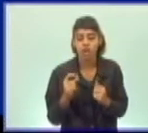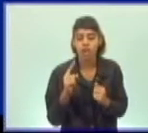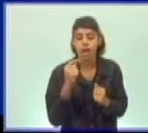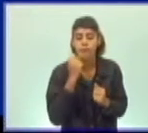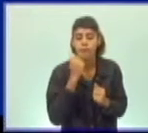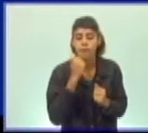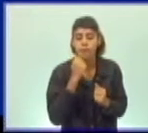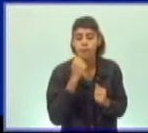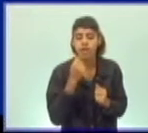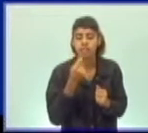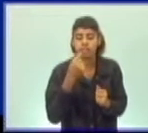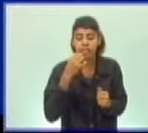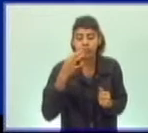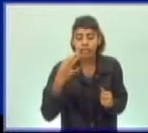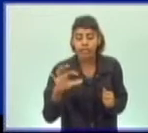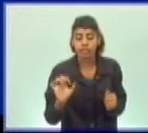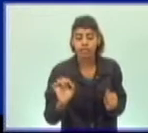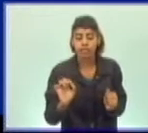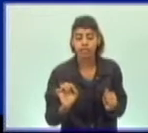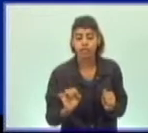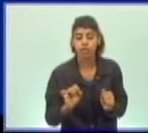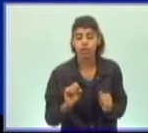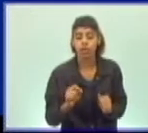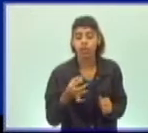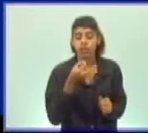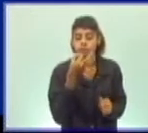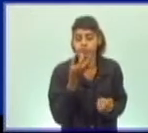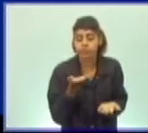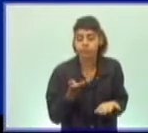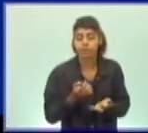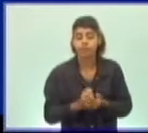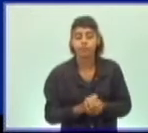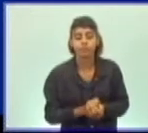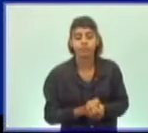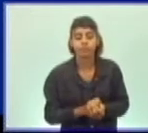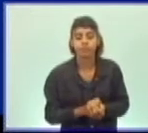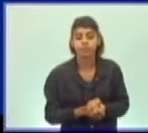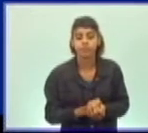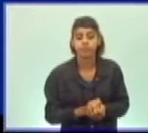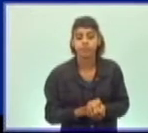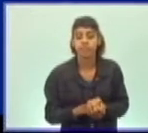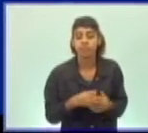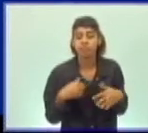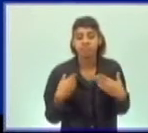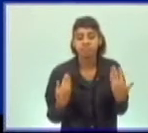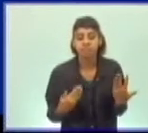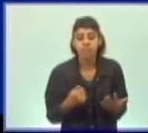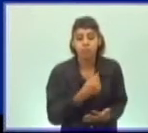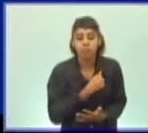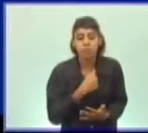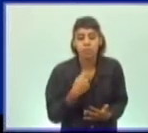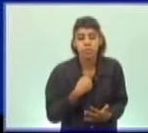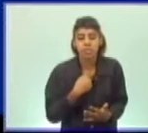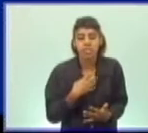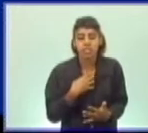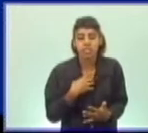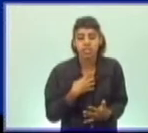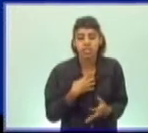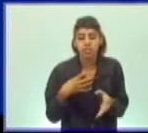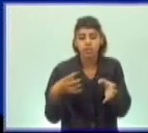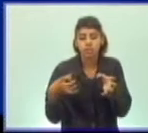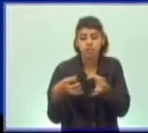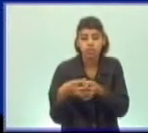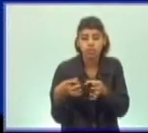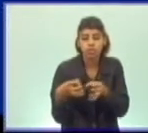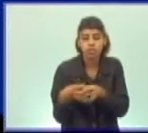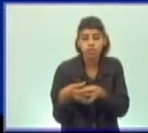más ácidos y que justifiquen. Ahora bien, ¿qué le ocurre a las propiedades ácidas en un grupo? En